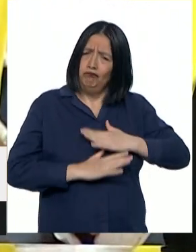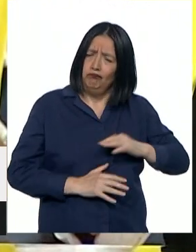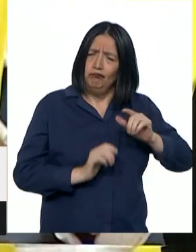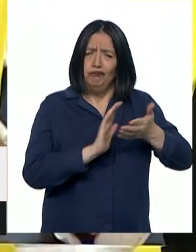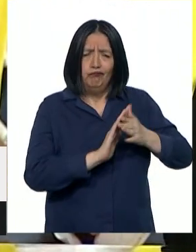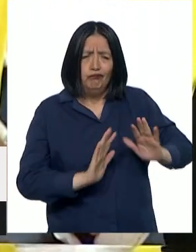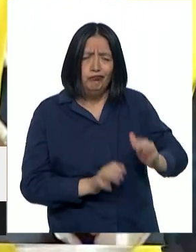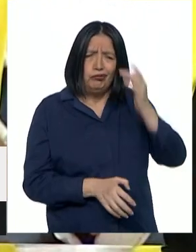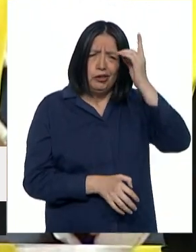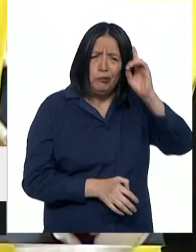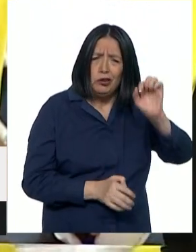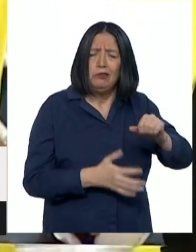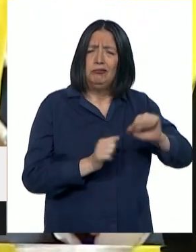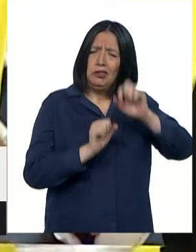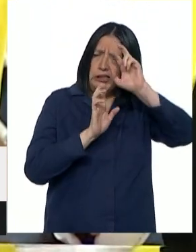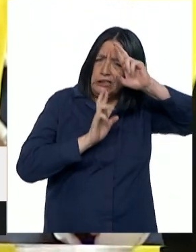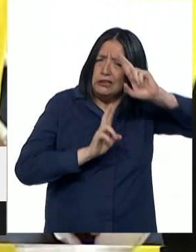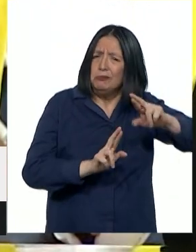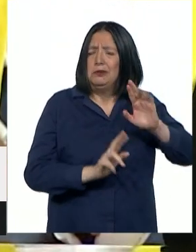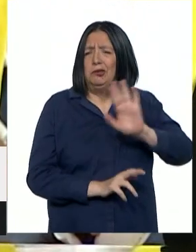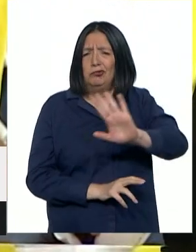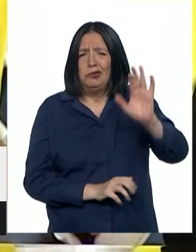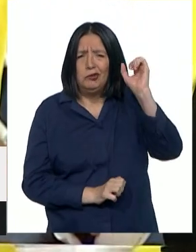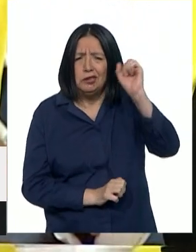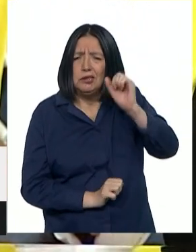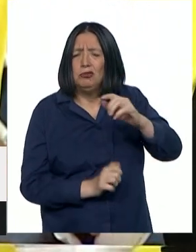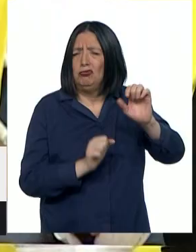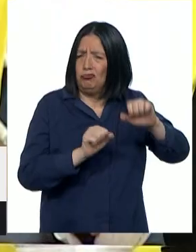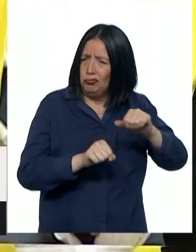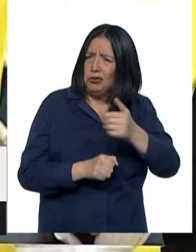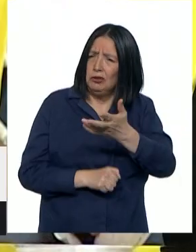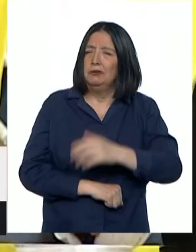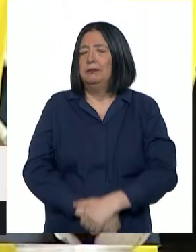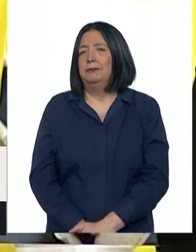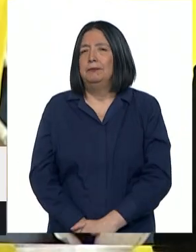en ese respeto del Estado de Derecho.